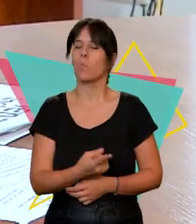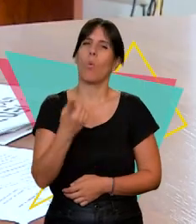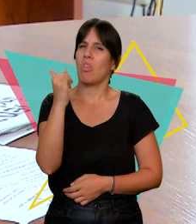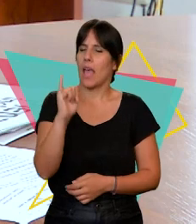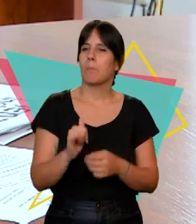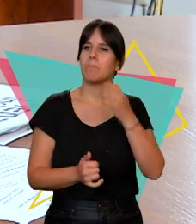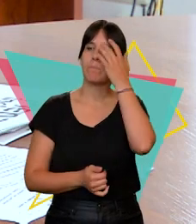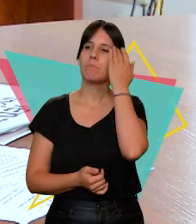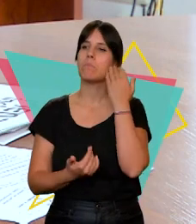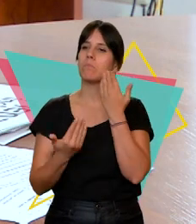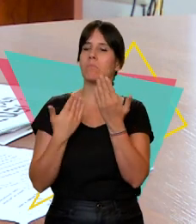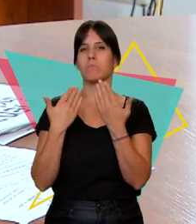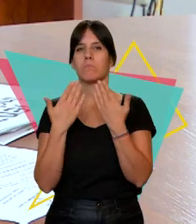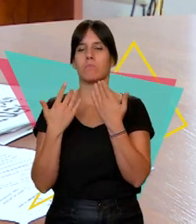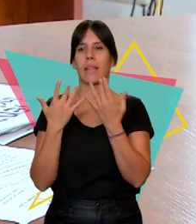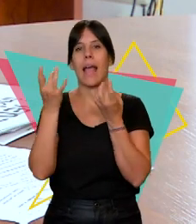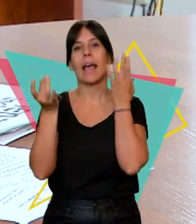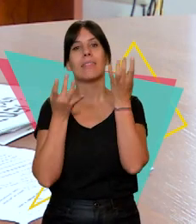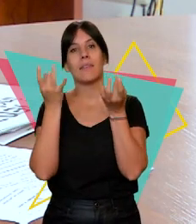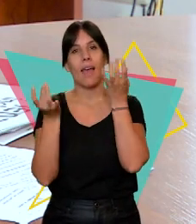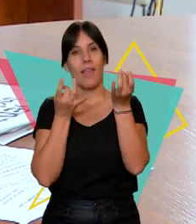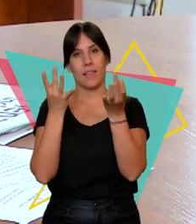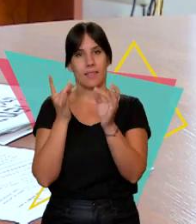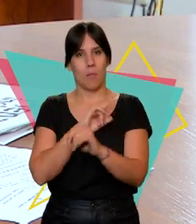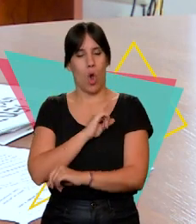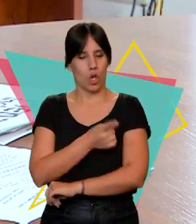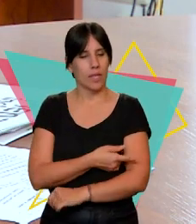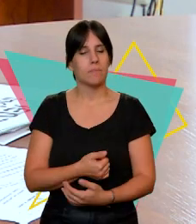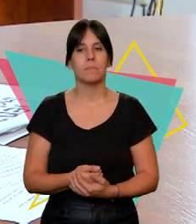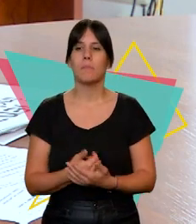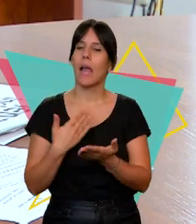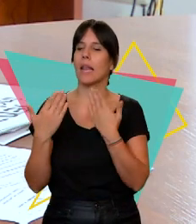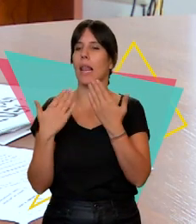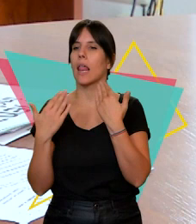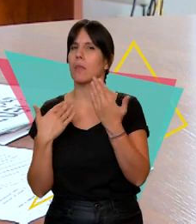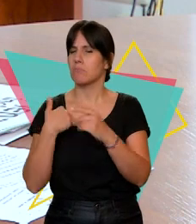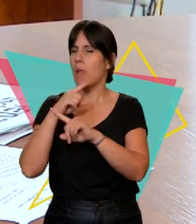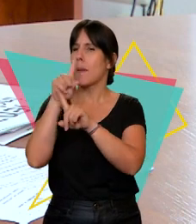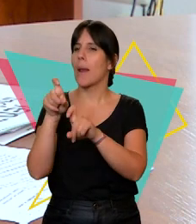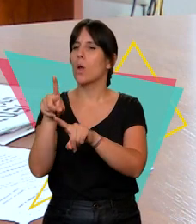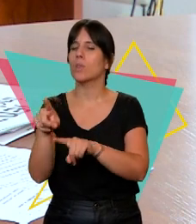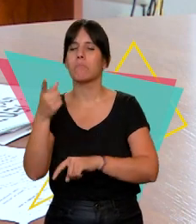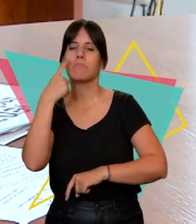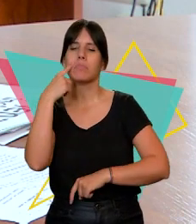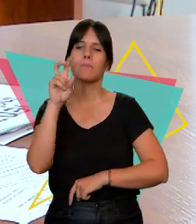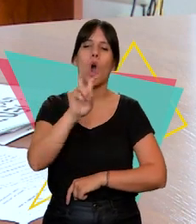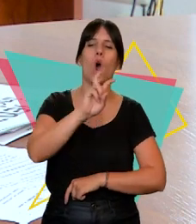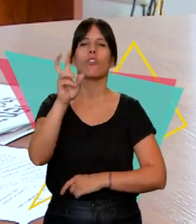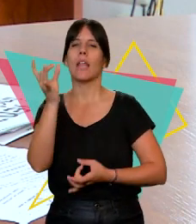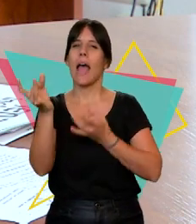Un día estábamos realizando unas actividades relacionadas con el deporte y hablando con él le pregunté qué